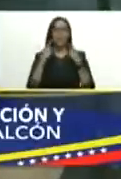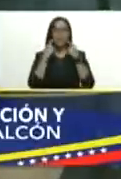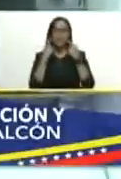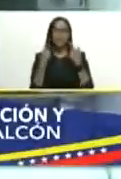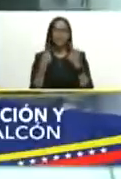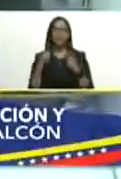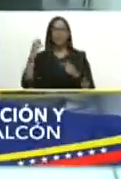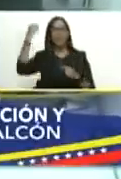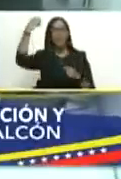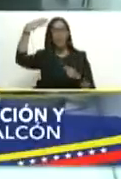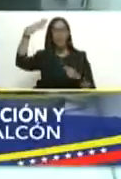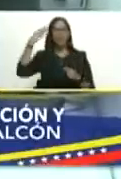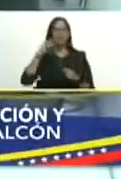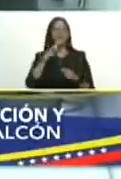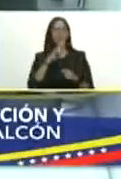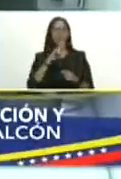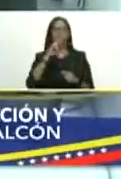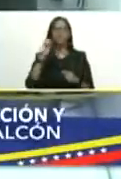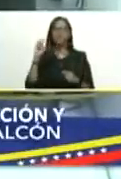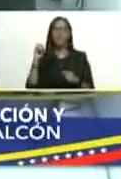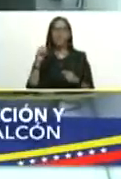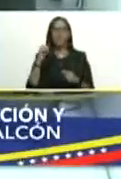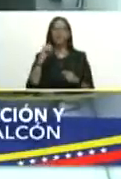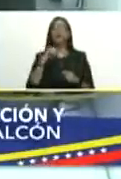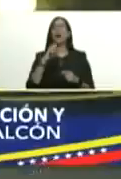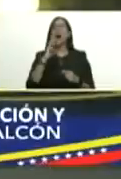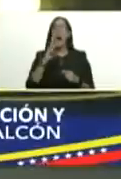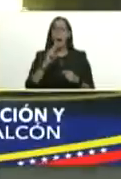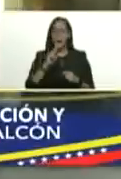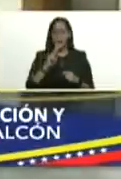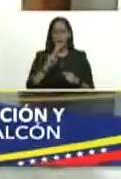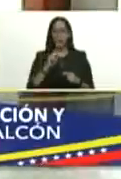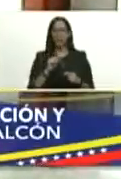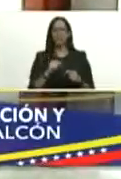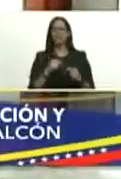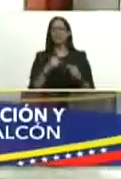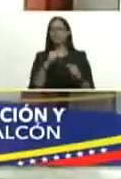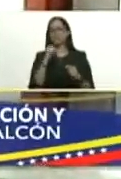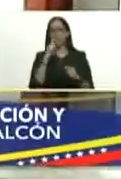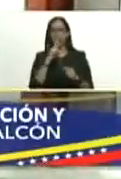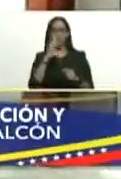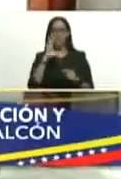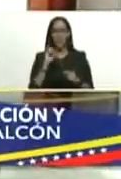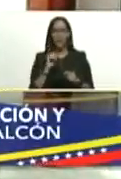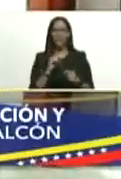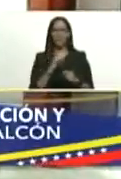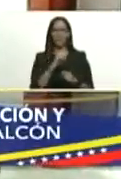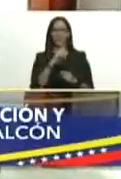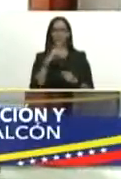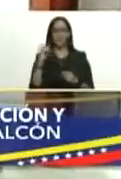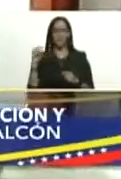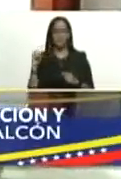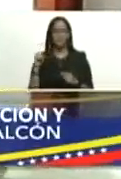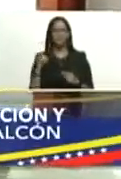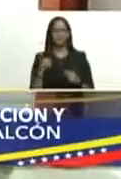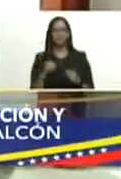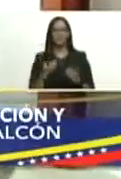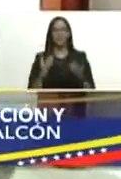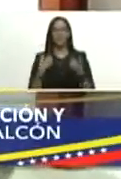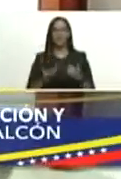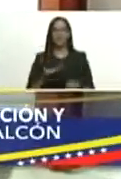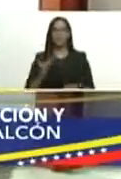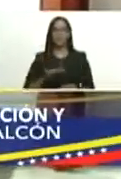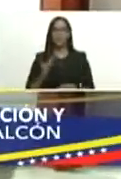es una luminaria de 200 vatios. Hay de 150, hay de 100 vatios, que son ahorita de alta